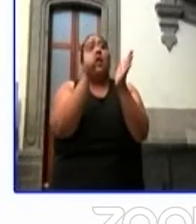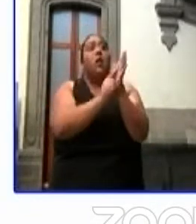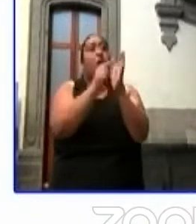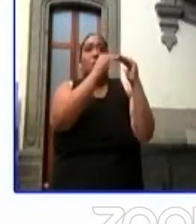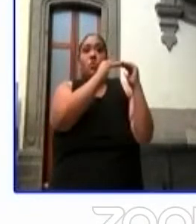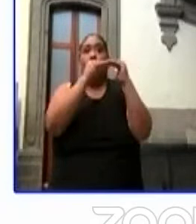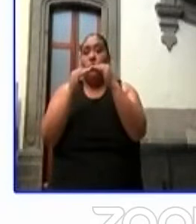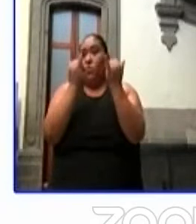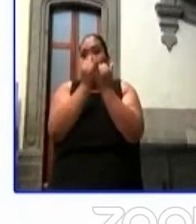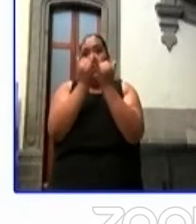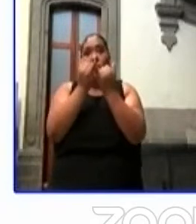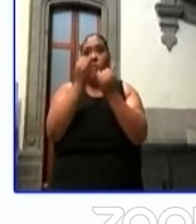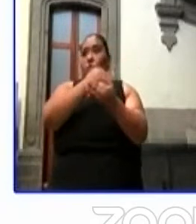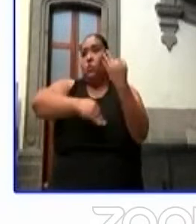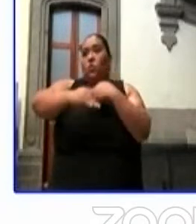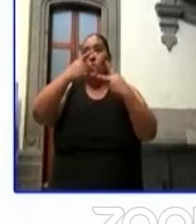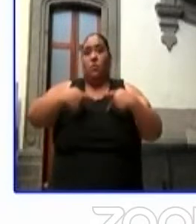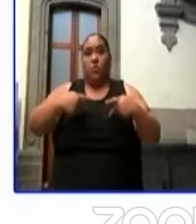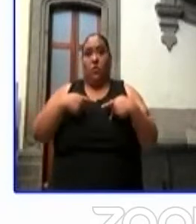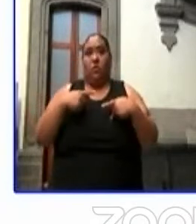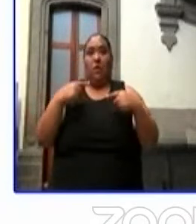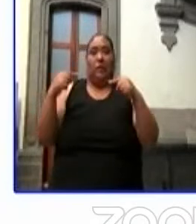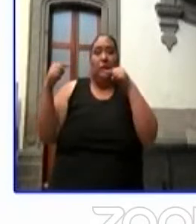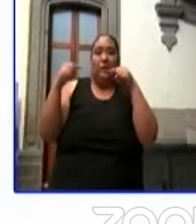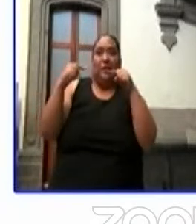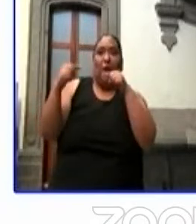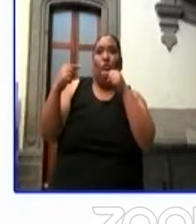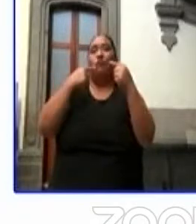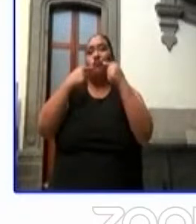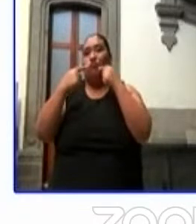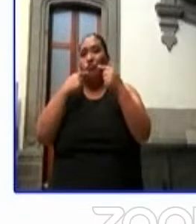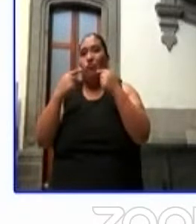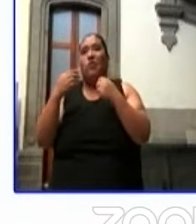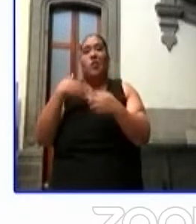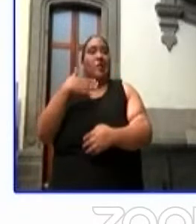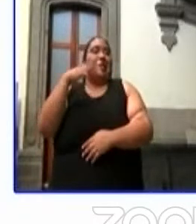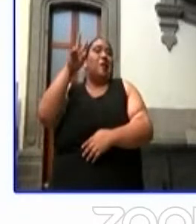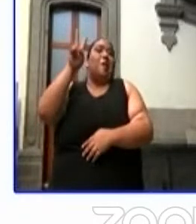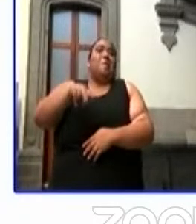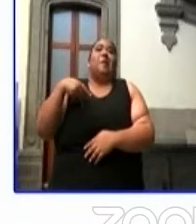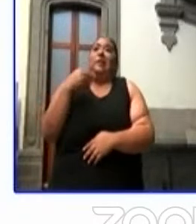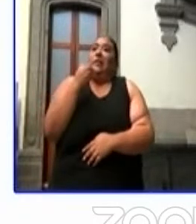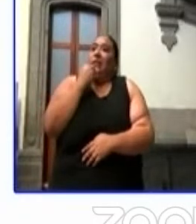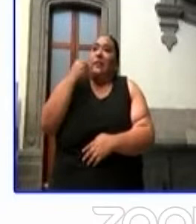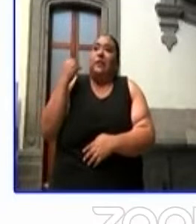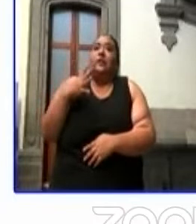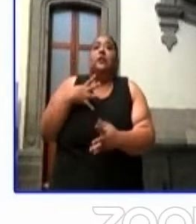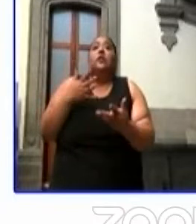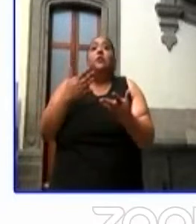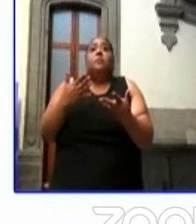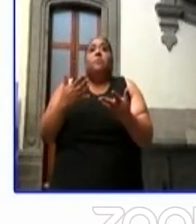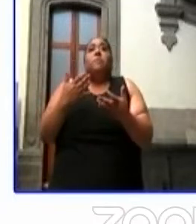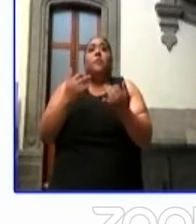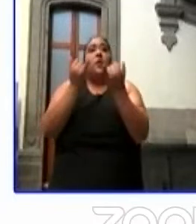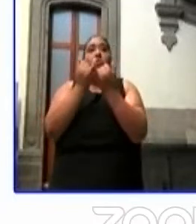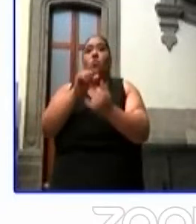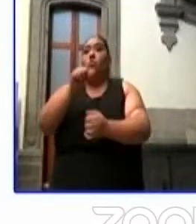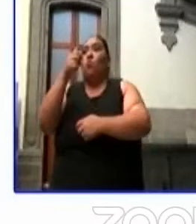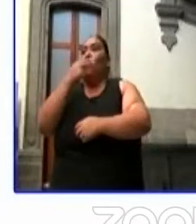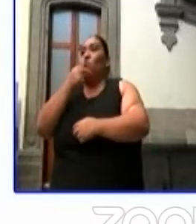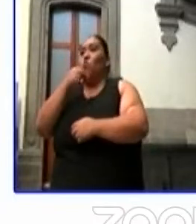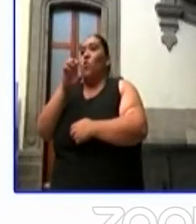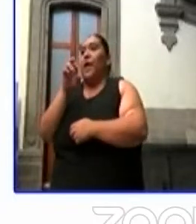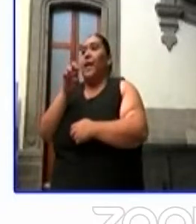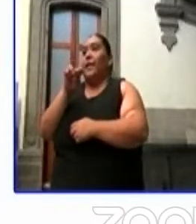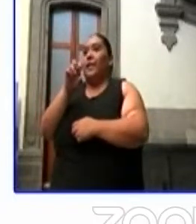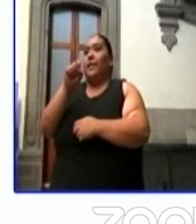demás. Unas discusiones muy ricas y acaloradas que nos aventábamos también con Ernesto Rosas de qué tenemos que hacer, qué no tenemos